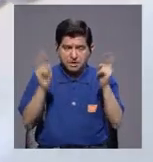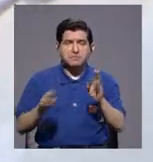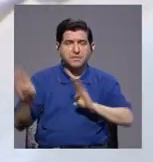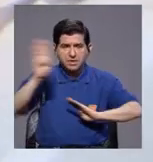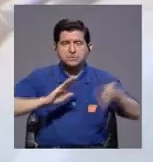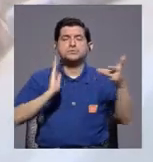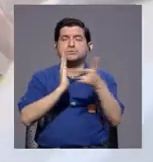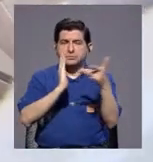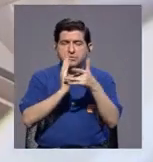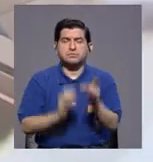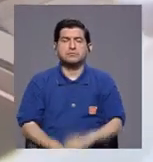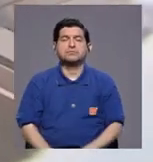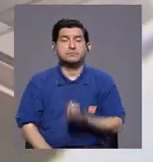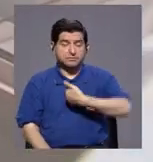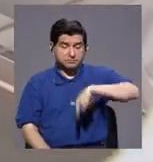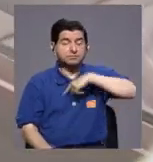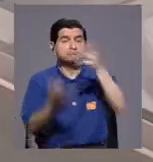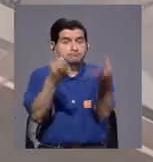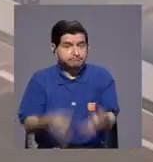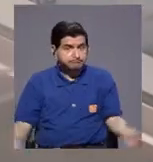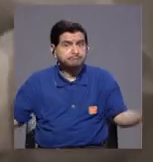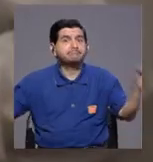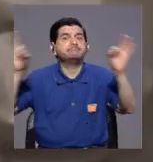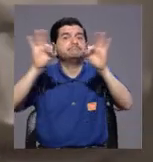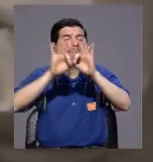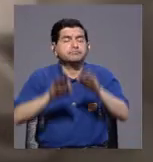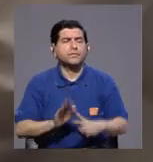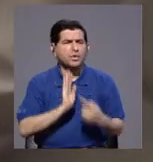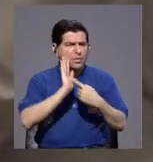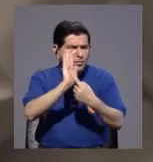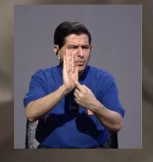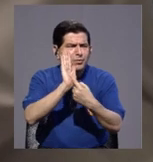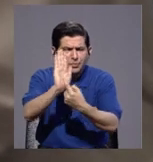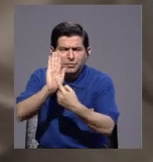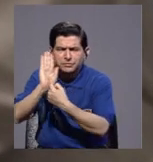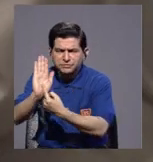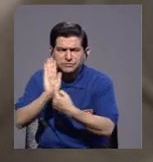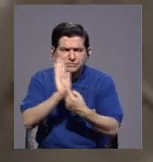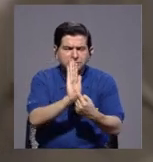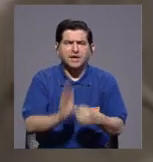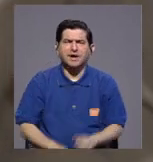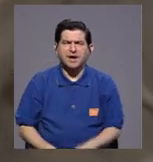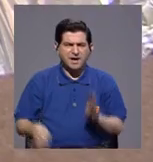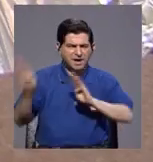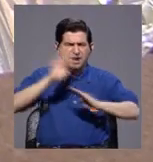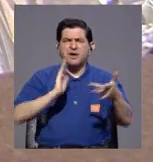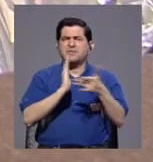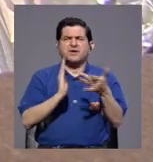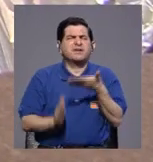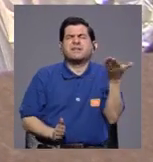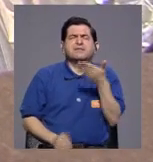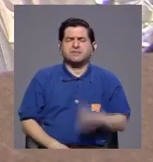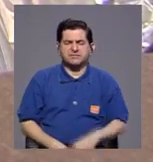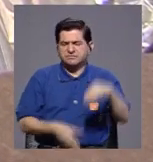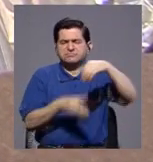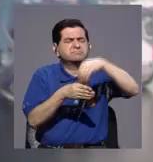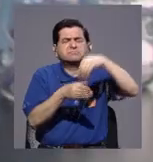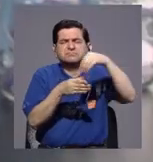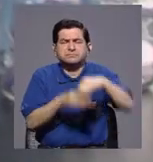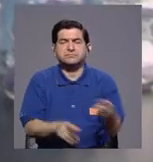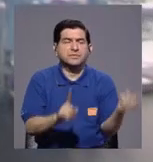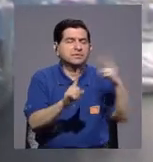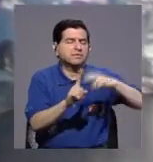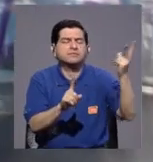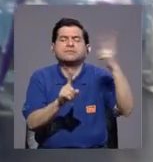entonces para nosotros es importante dar a conocer qué es la biotecnología en qué consiste cuáles son sus